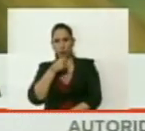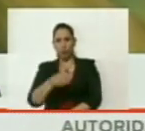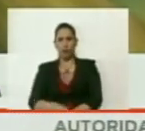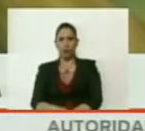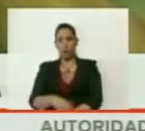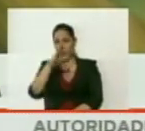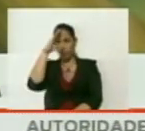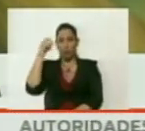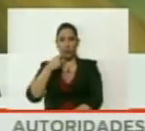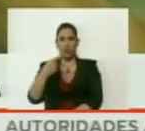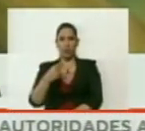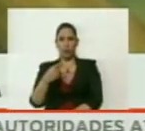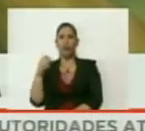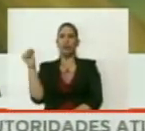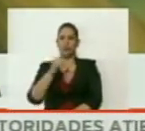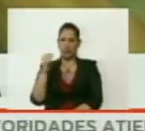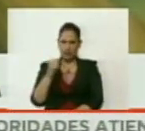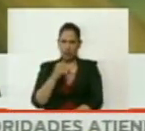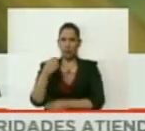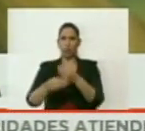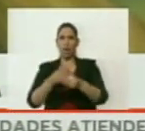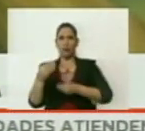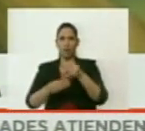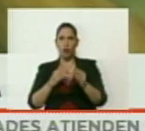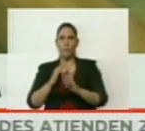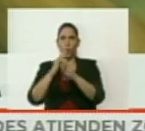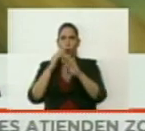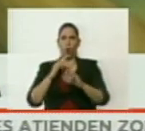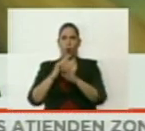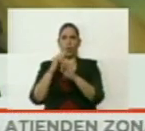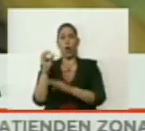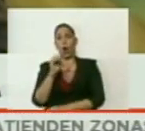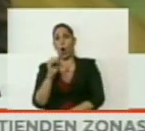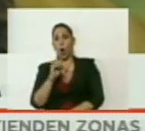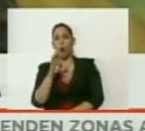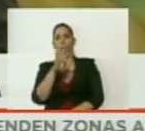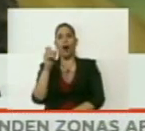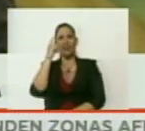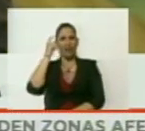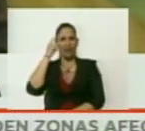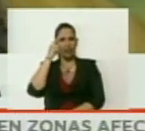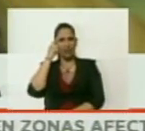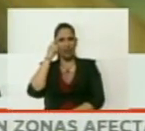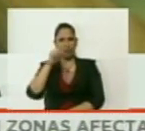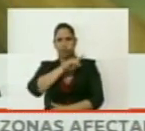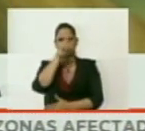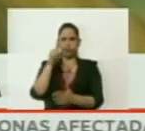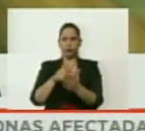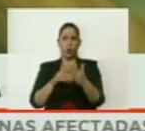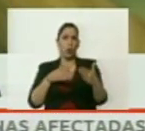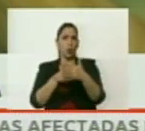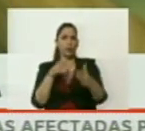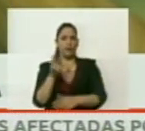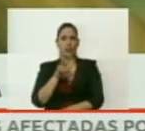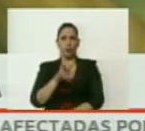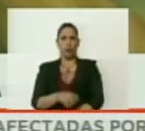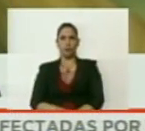Trump declaró que sí está considerando un bloqueo o una cuarentena total contra